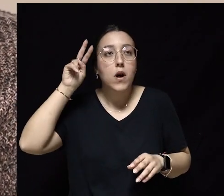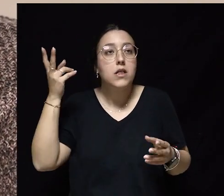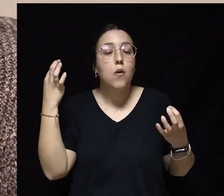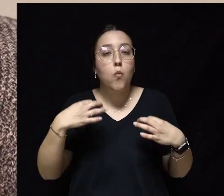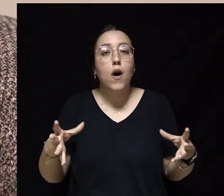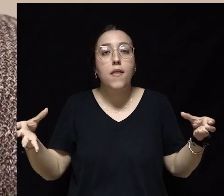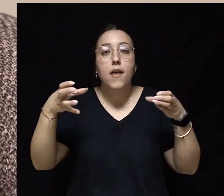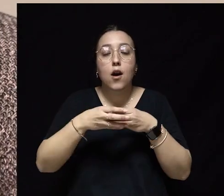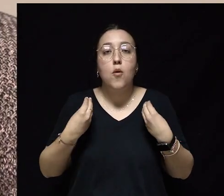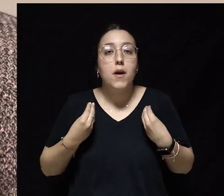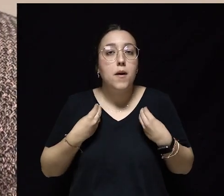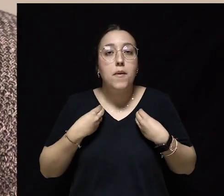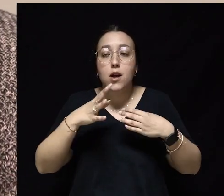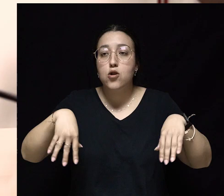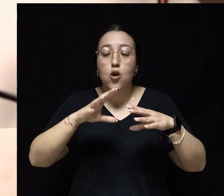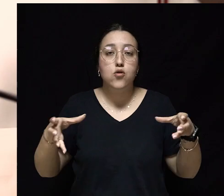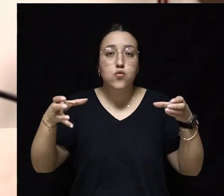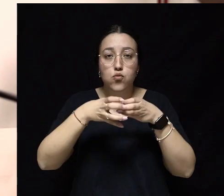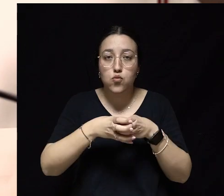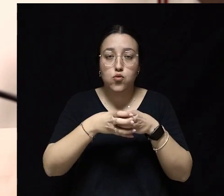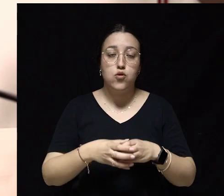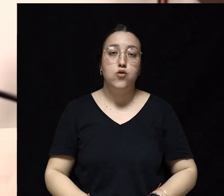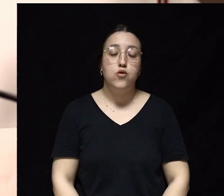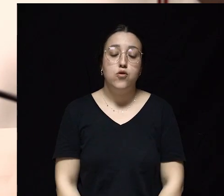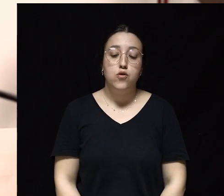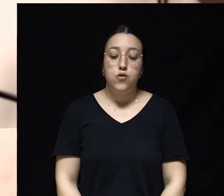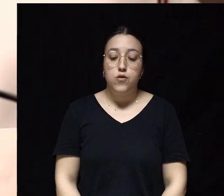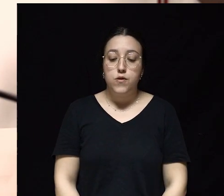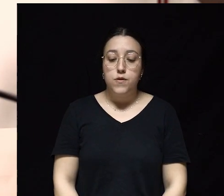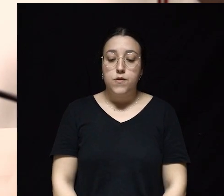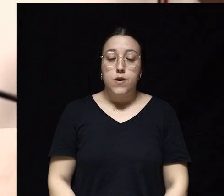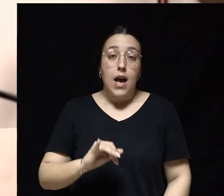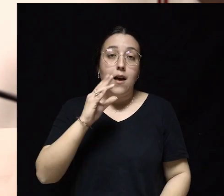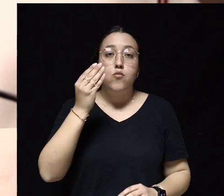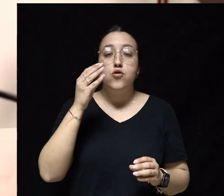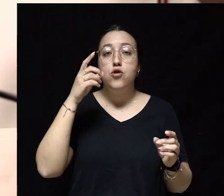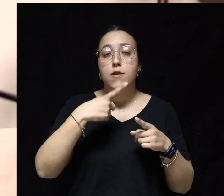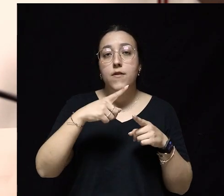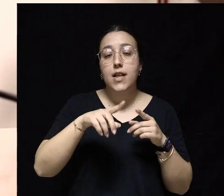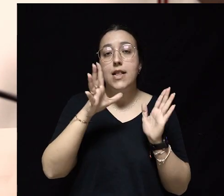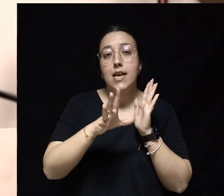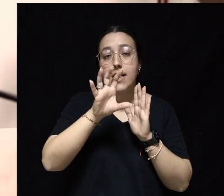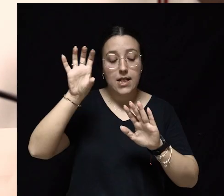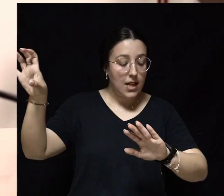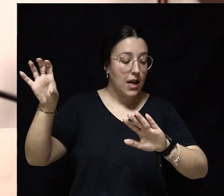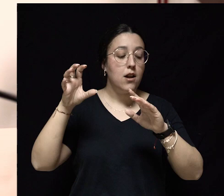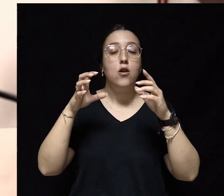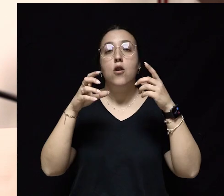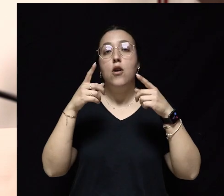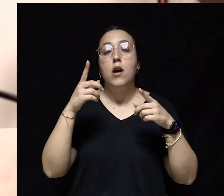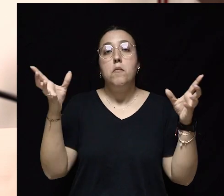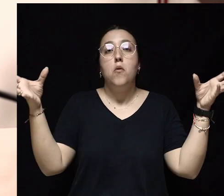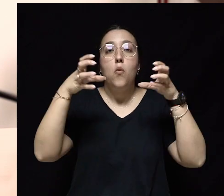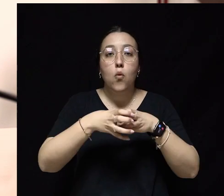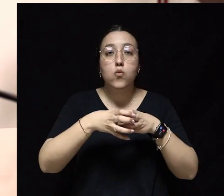o diferentes nacionalidades y que tenemos un colegio muy plural, con muchísimas nacionalidades que una